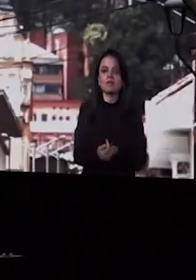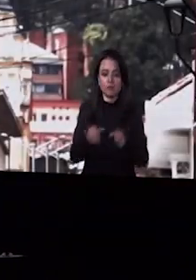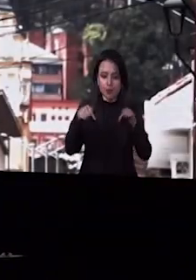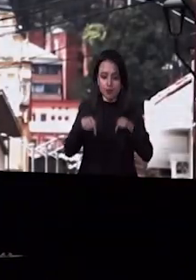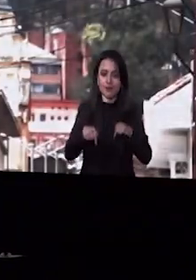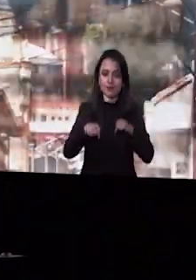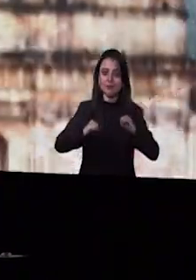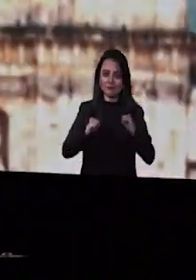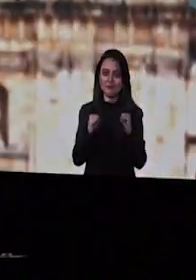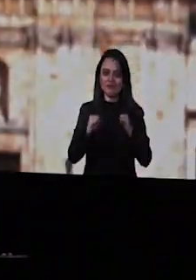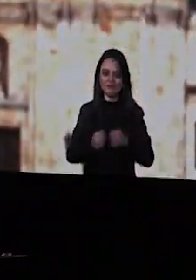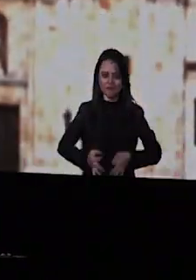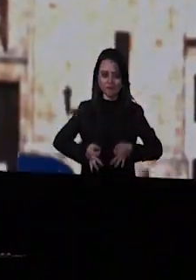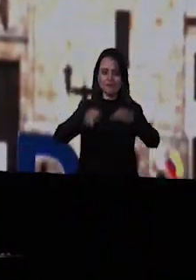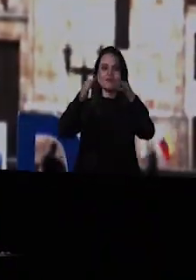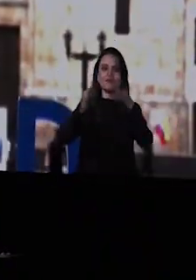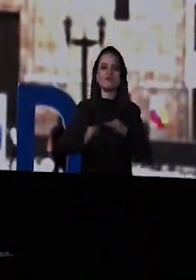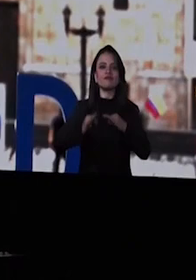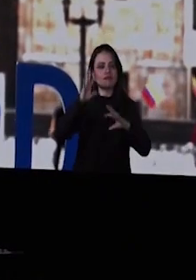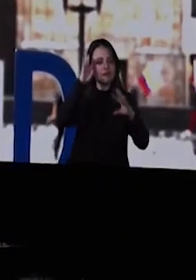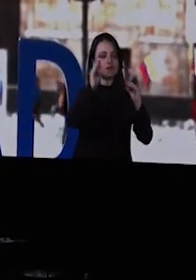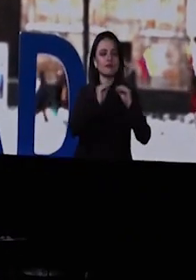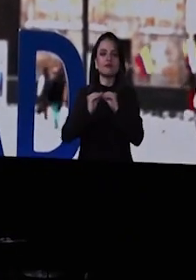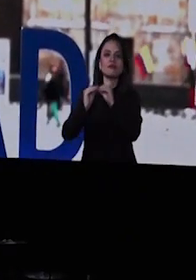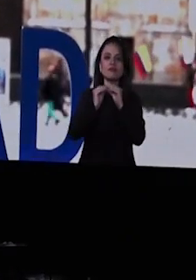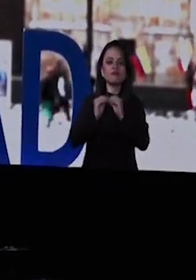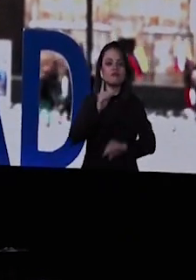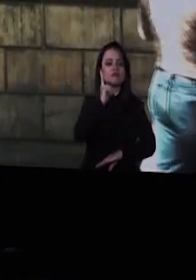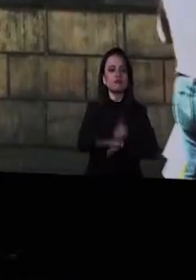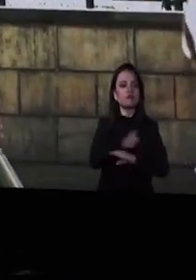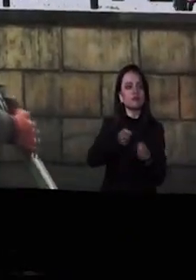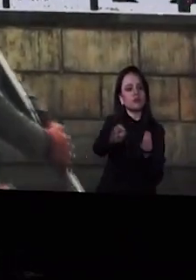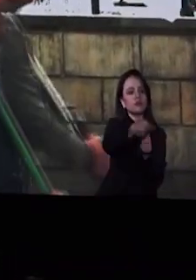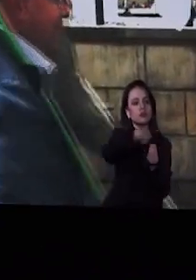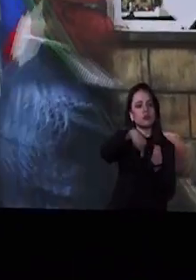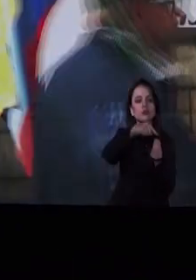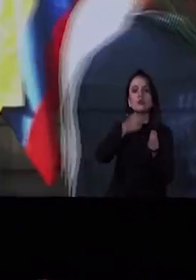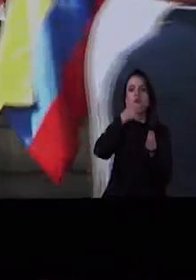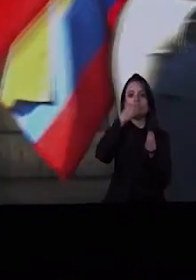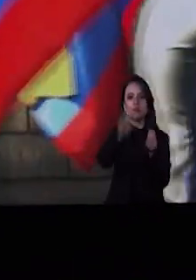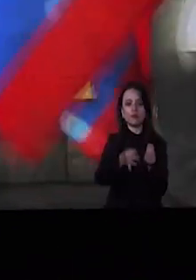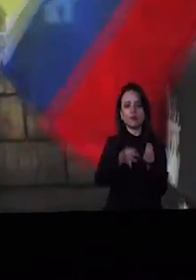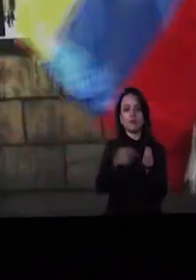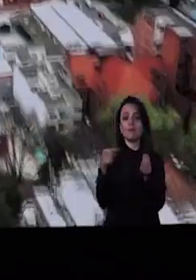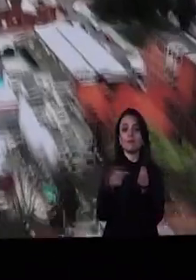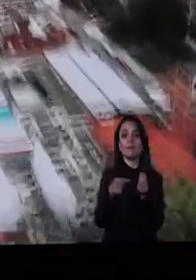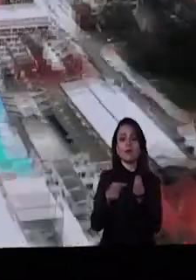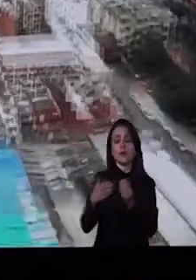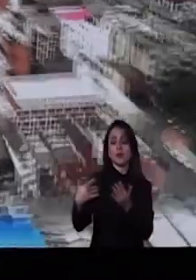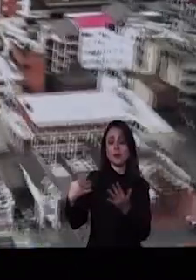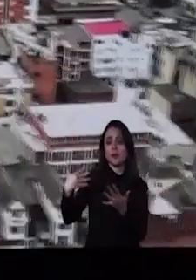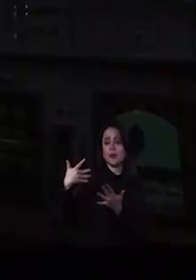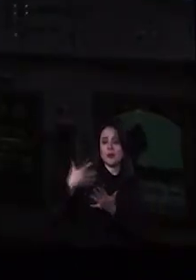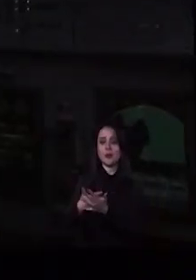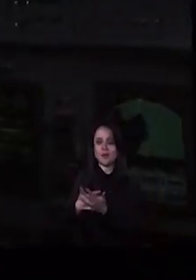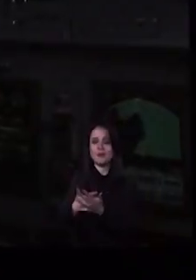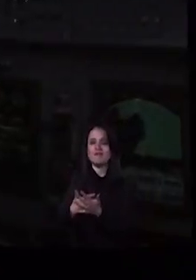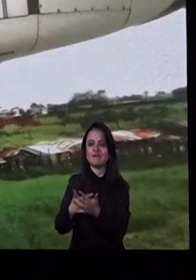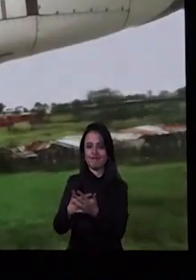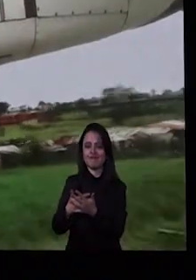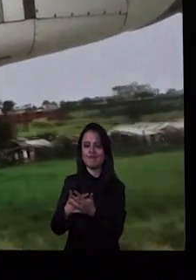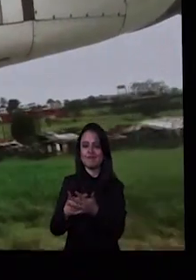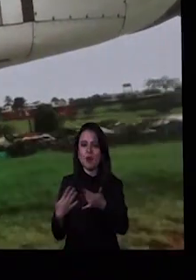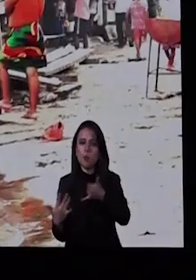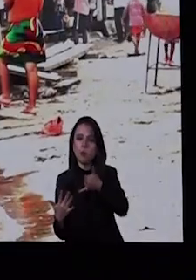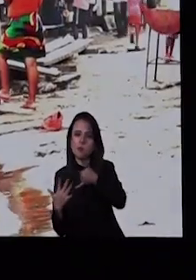comenzó oficialmente el mandato de la Comisión de la Verdad. El trabajo que se hizo a lo largo de todo este tiempo tuvo un amplio